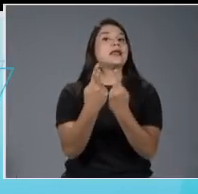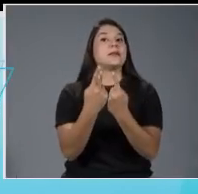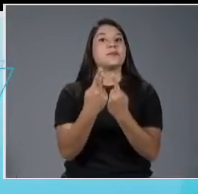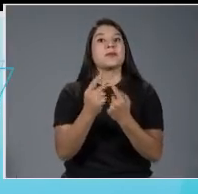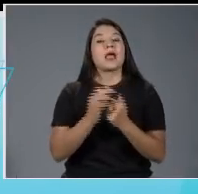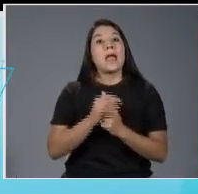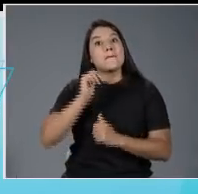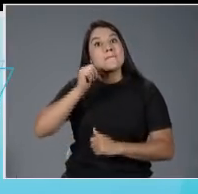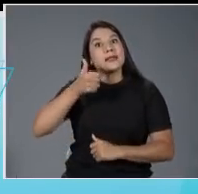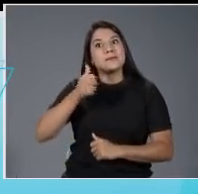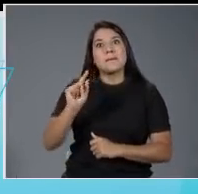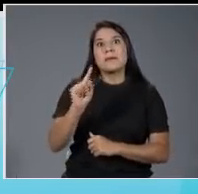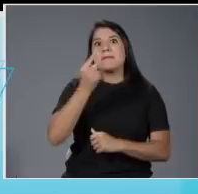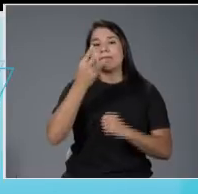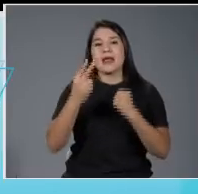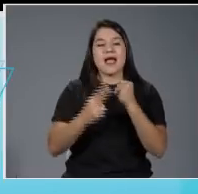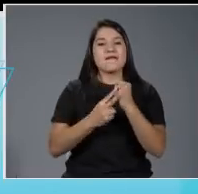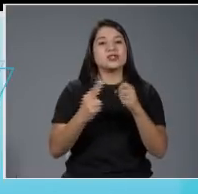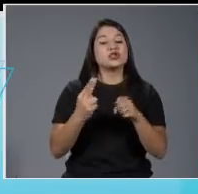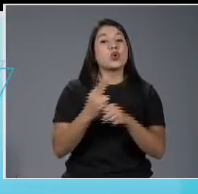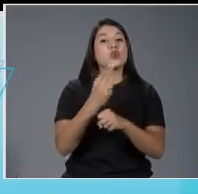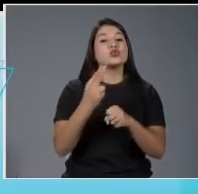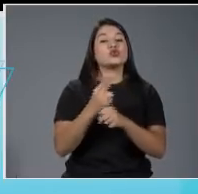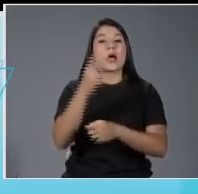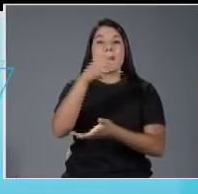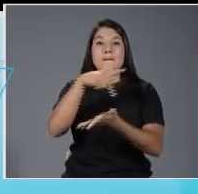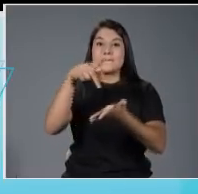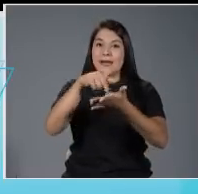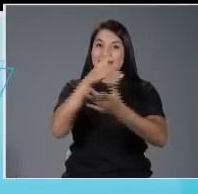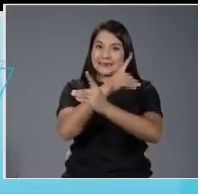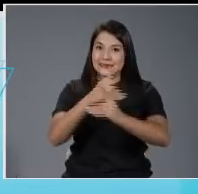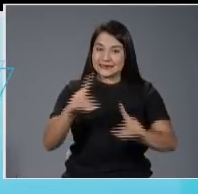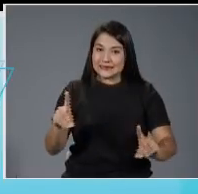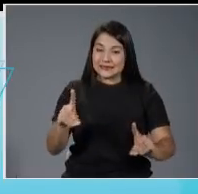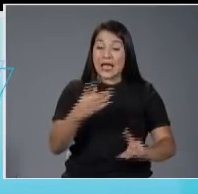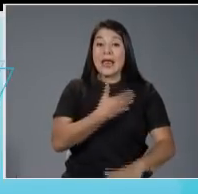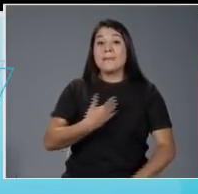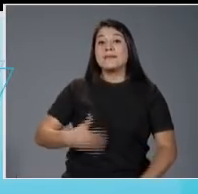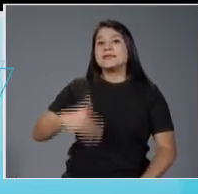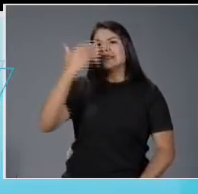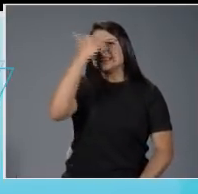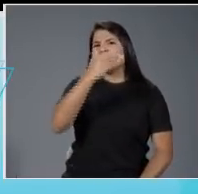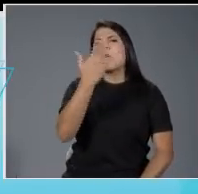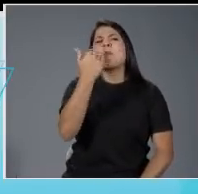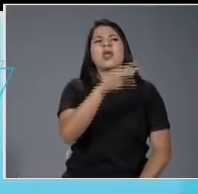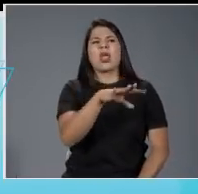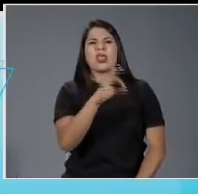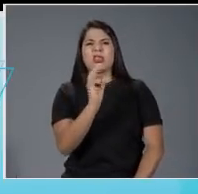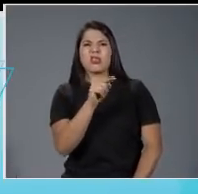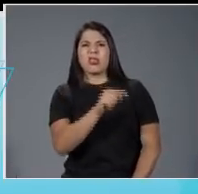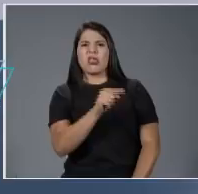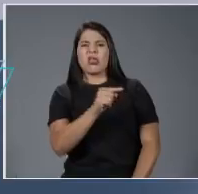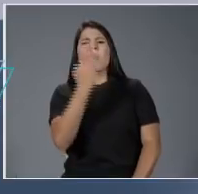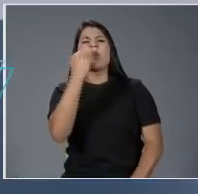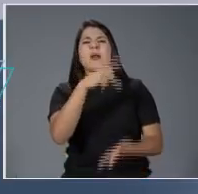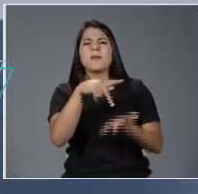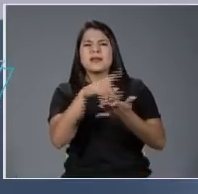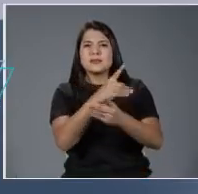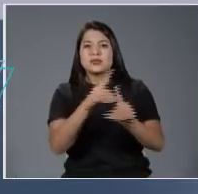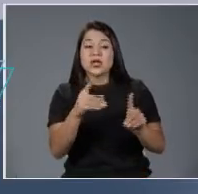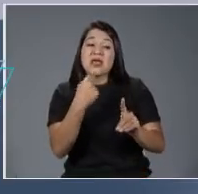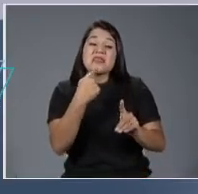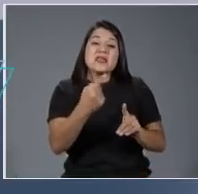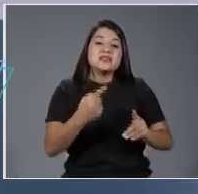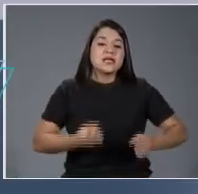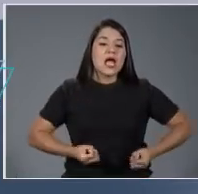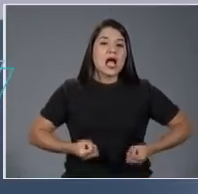El presidente electo, don Carlos, dice que una de las razones es que ahí se gasta menos dinero que en el Estadio Nacional, pero en todo